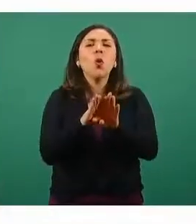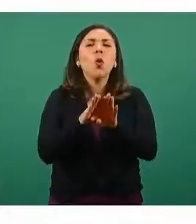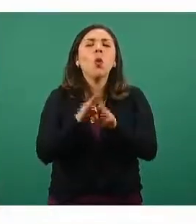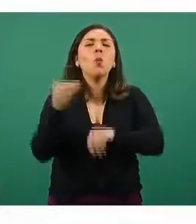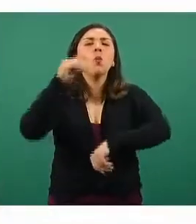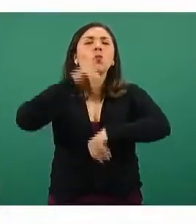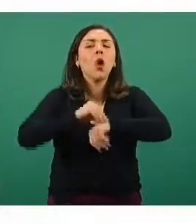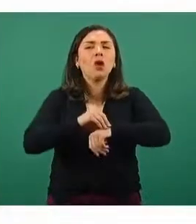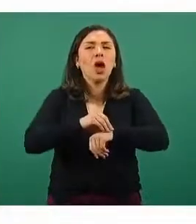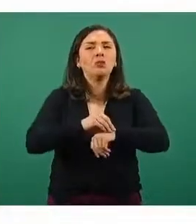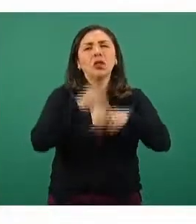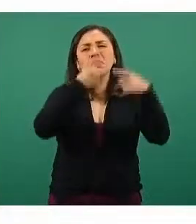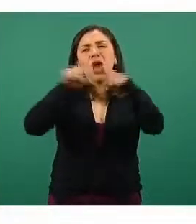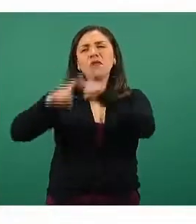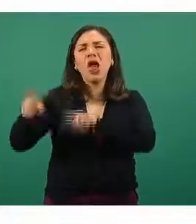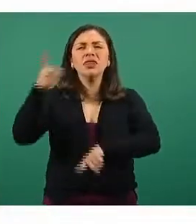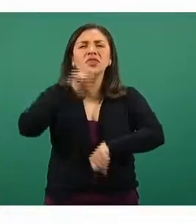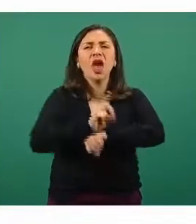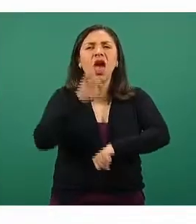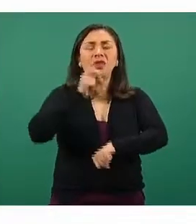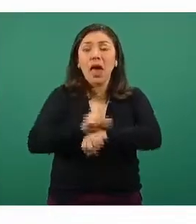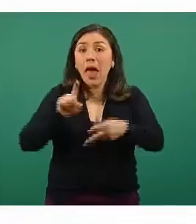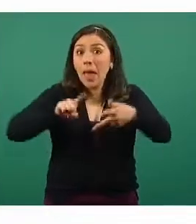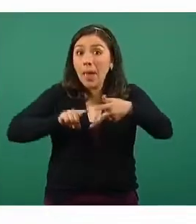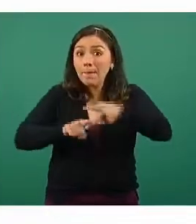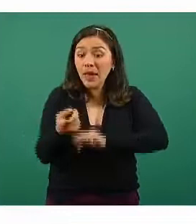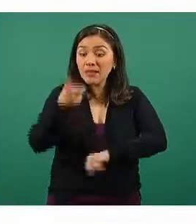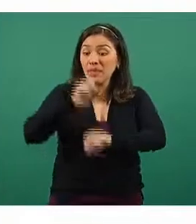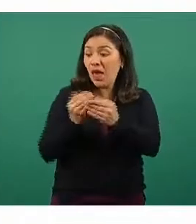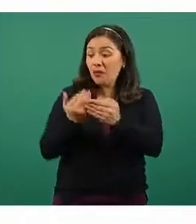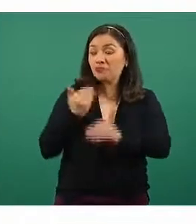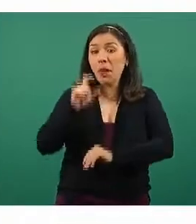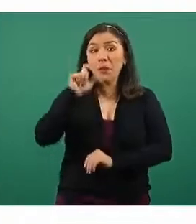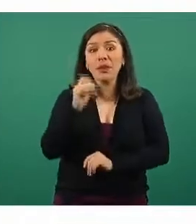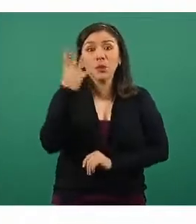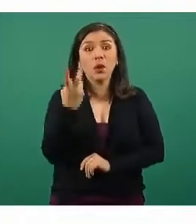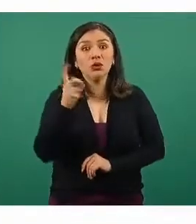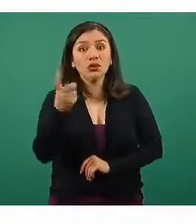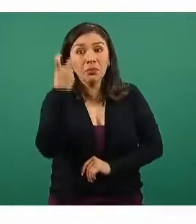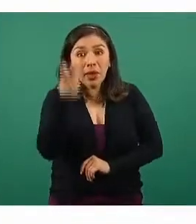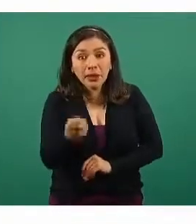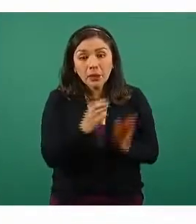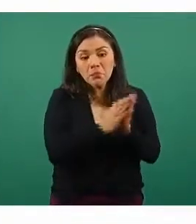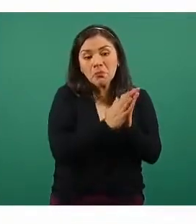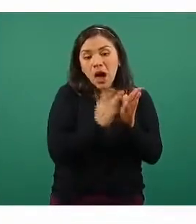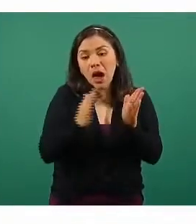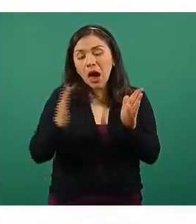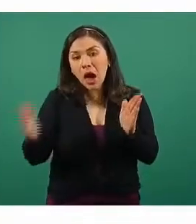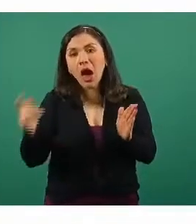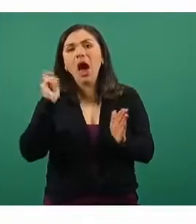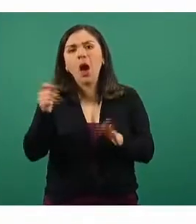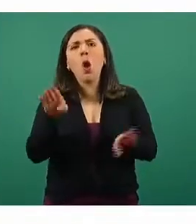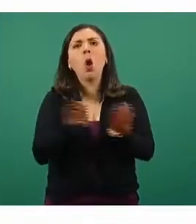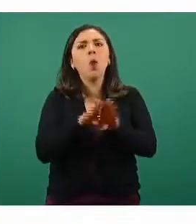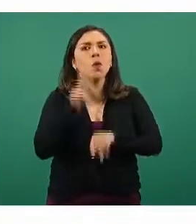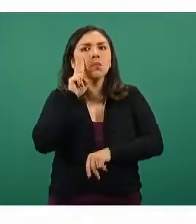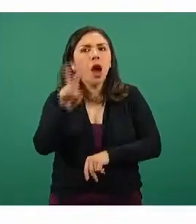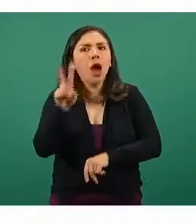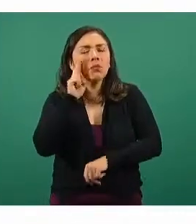para cada uno de los días desde que empezó la vacunación el 24 de diciembre, cómo se ha dado el